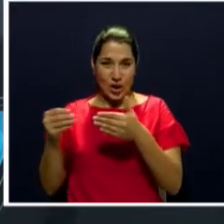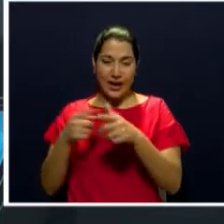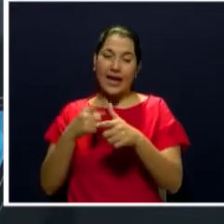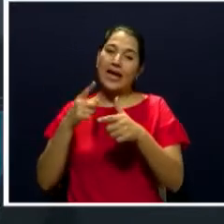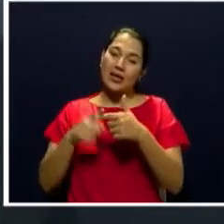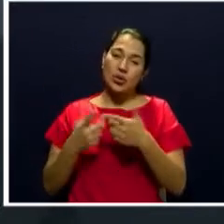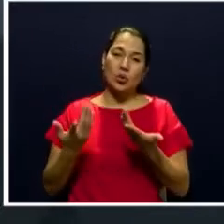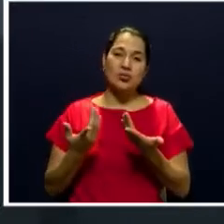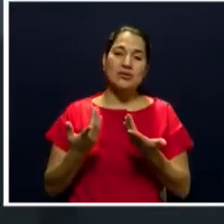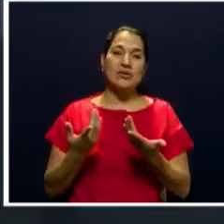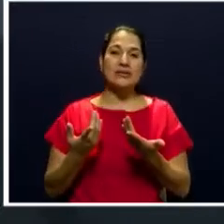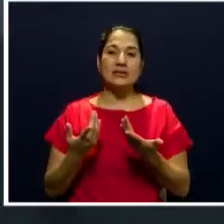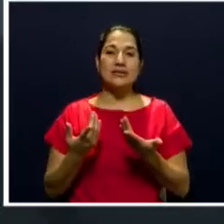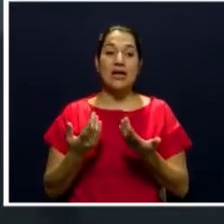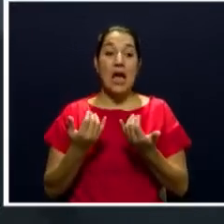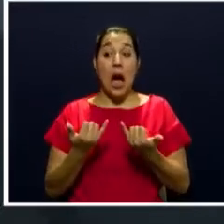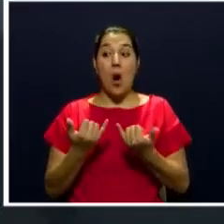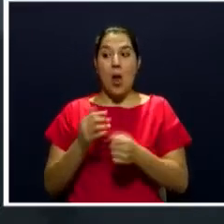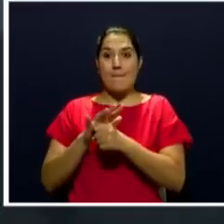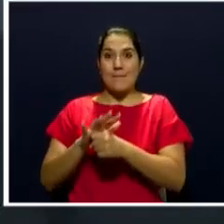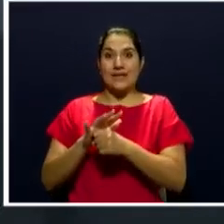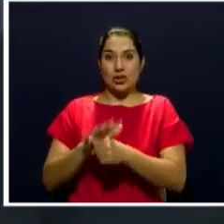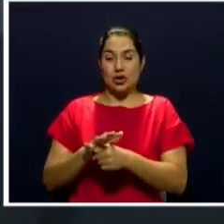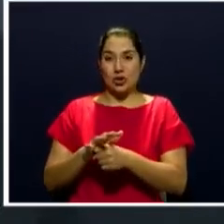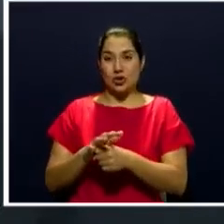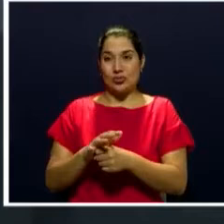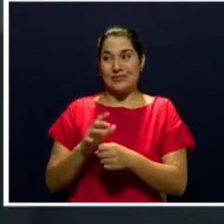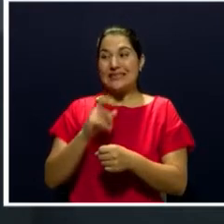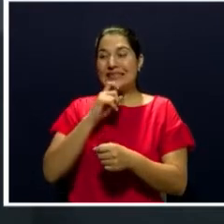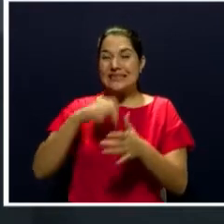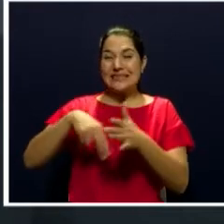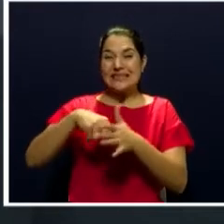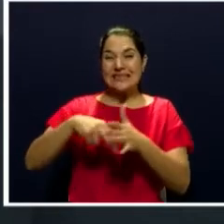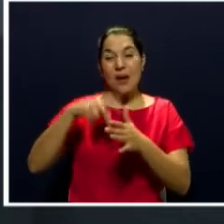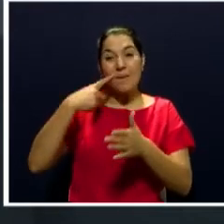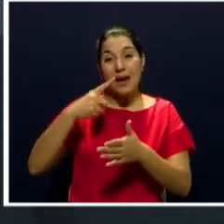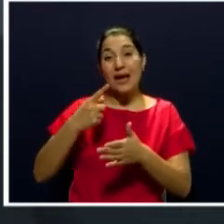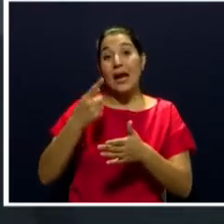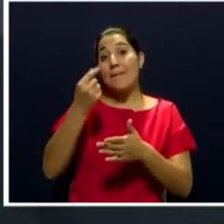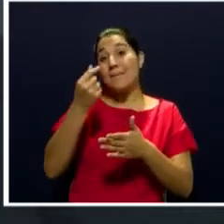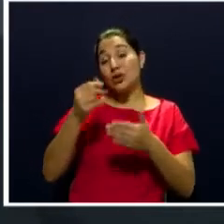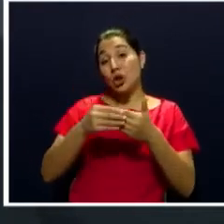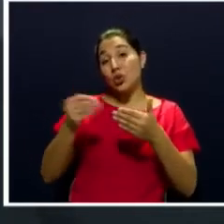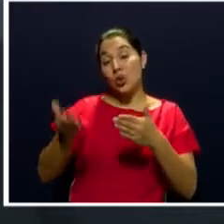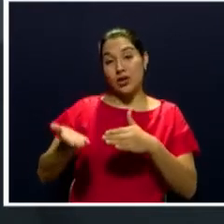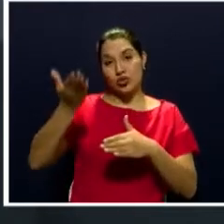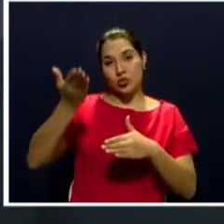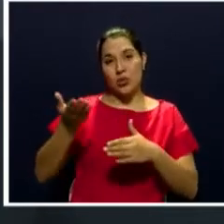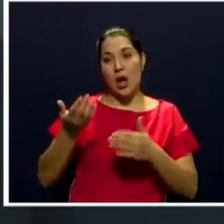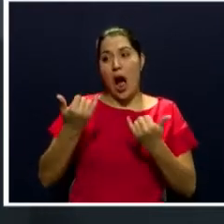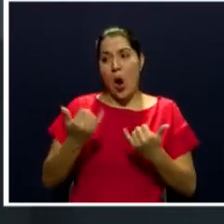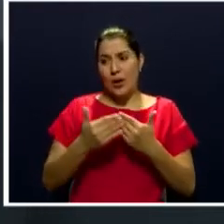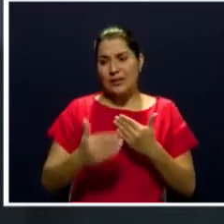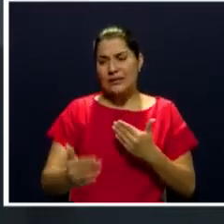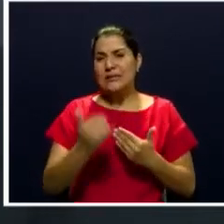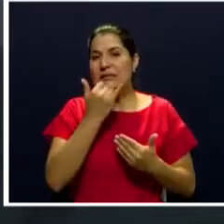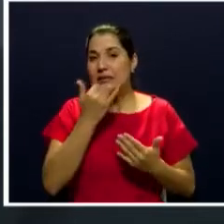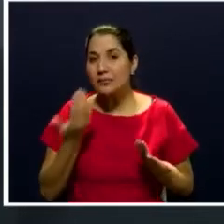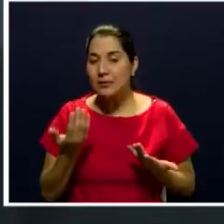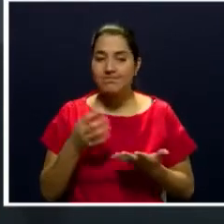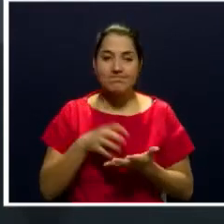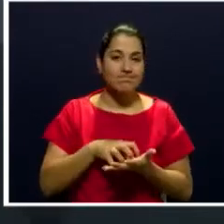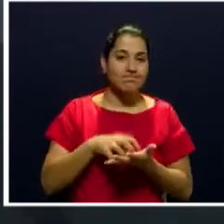por tanto genera presiones para que el tipo de cambio suba. ¿Qué podría pasar en los próximos meses? Bueno, es incierto. Tenemos tanto presiones para que el